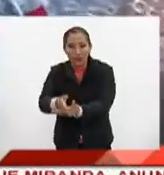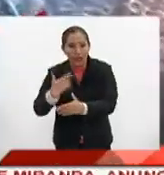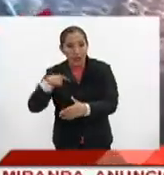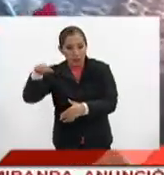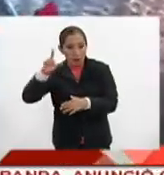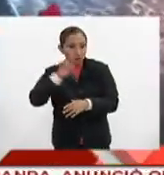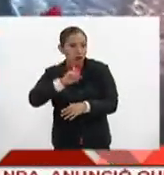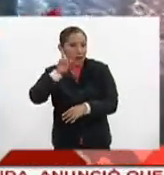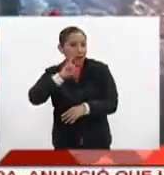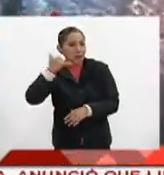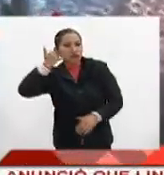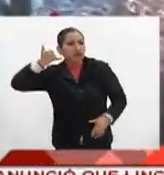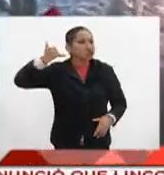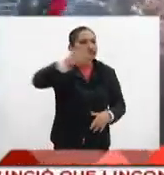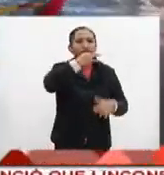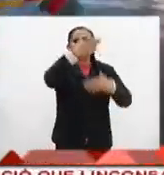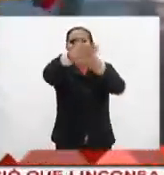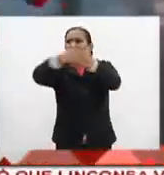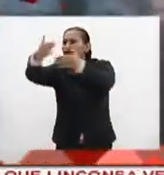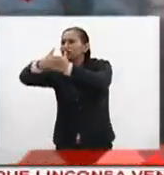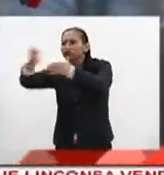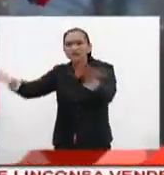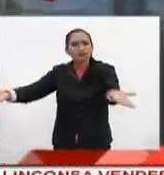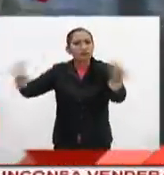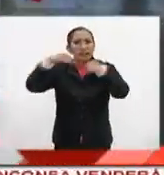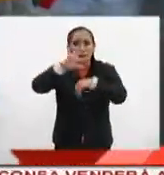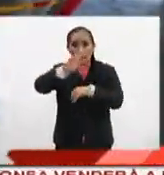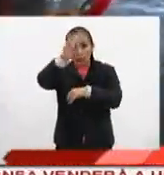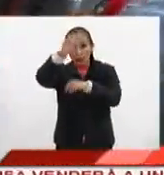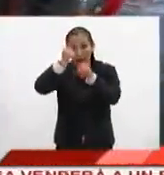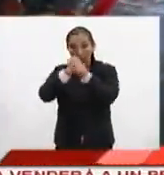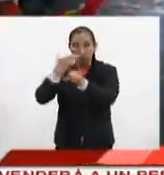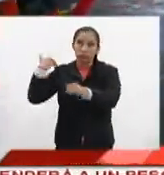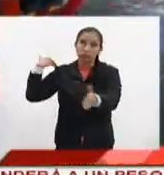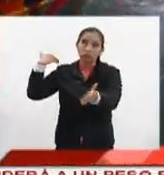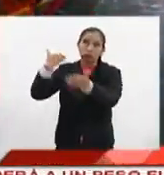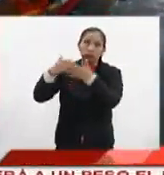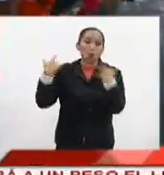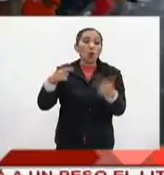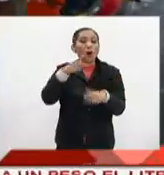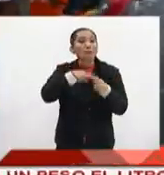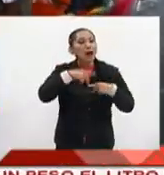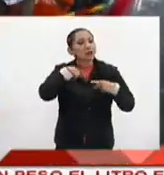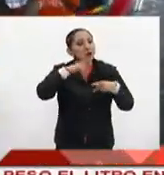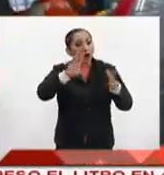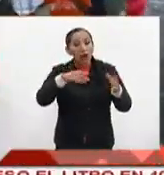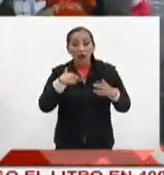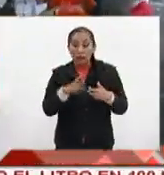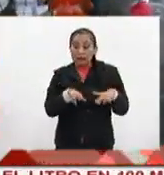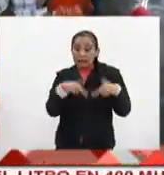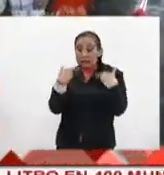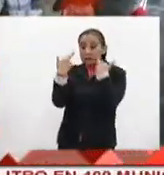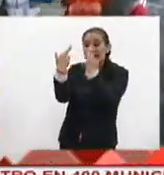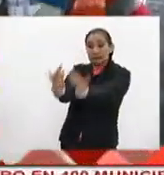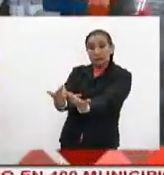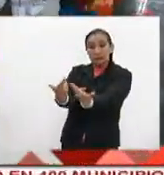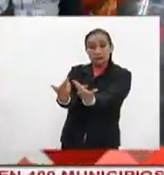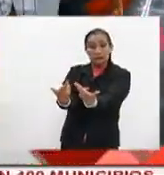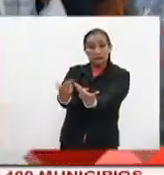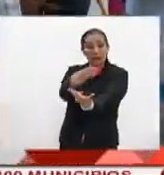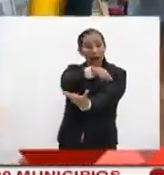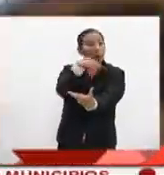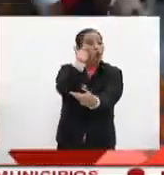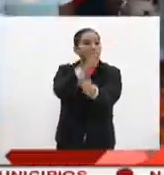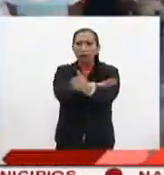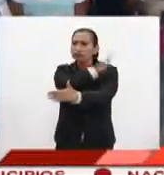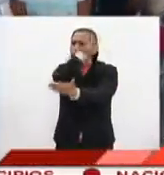la fundadora de esta organización tan hermosa desde hace 52 años, la gente dona, ¿sí? Y los